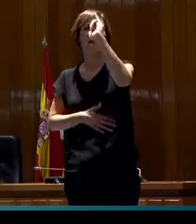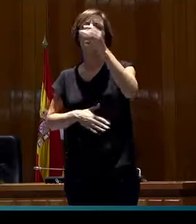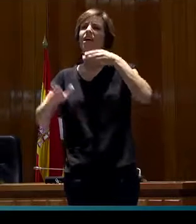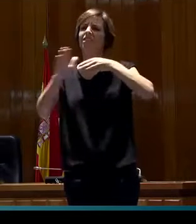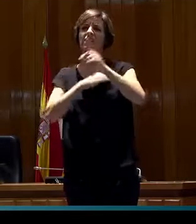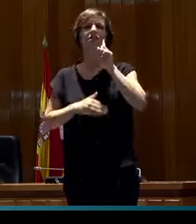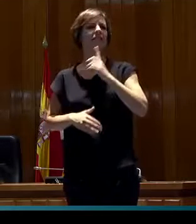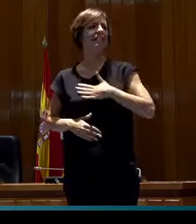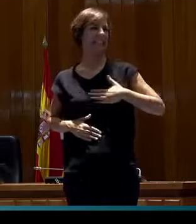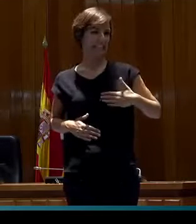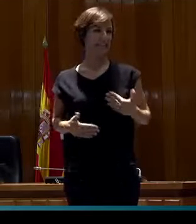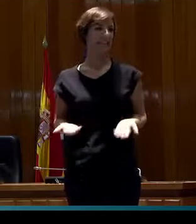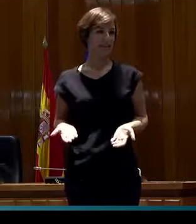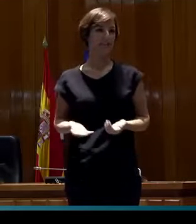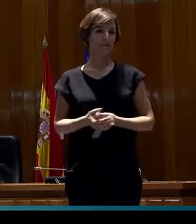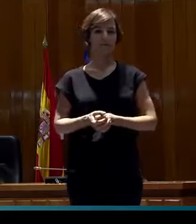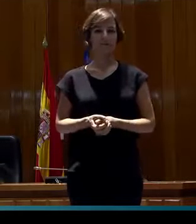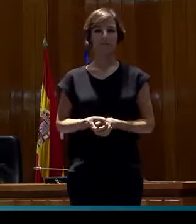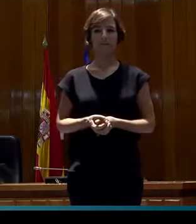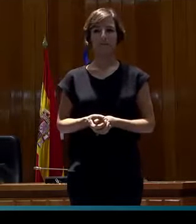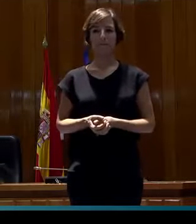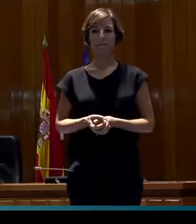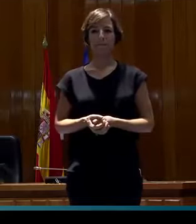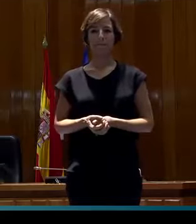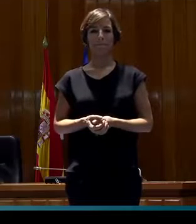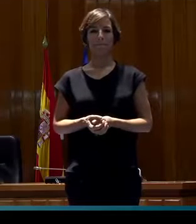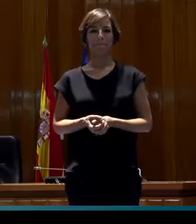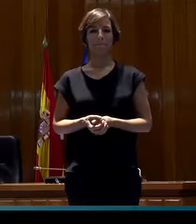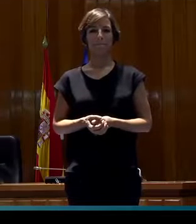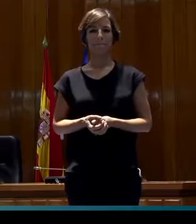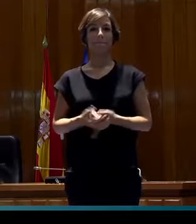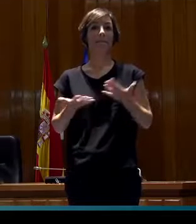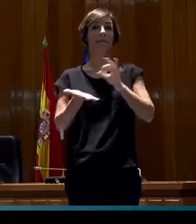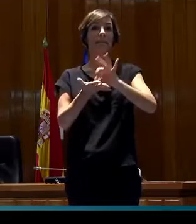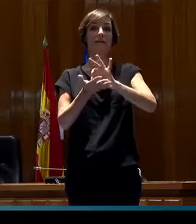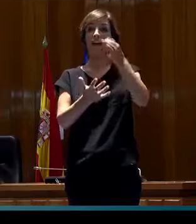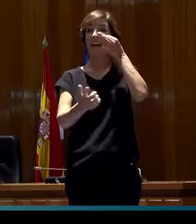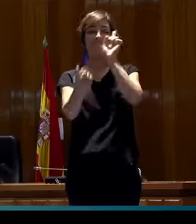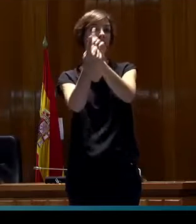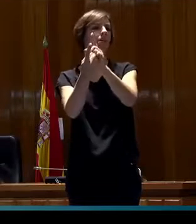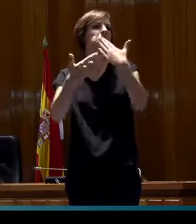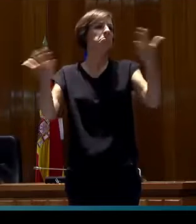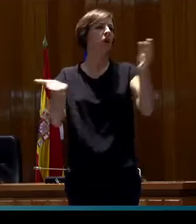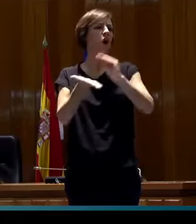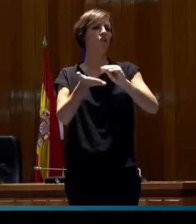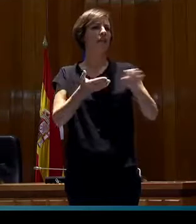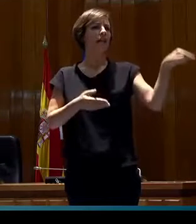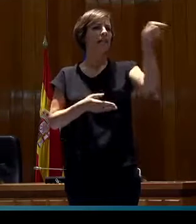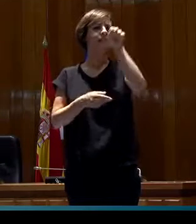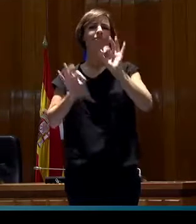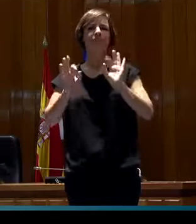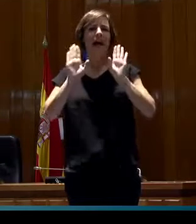accesibles para sus ciudadanos, para las personas sordas en particular. Y los servicios presenciales en aquellas oficinas o puntos de